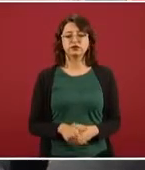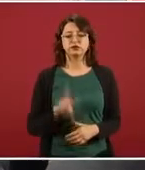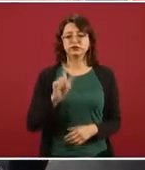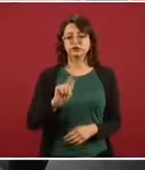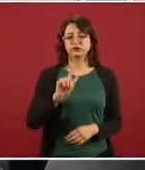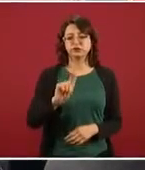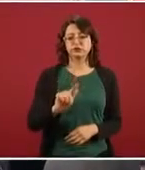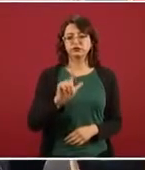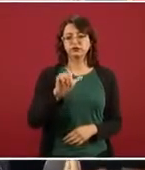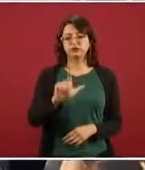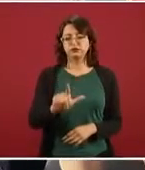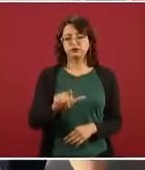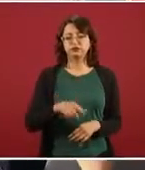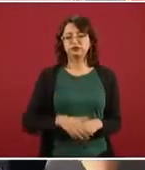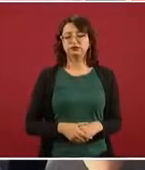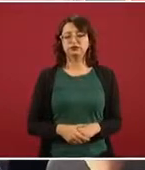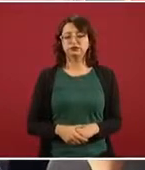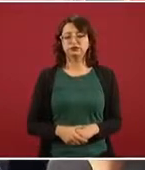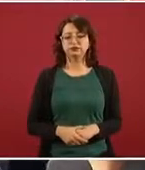77.